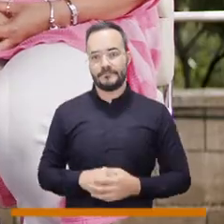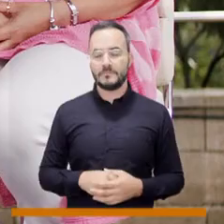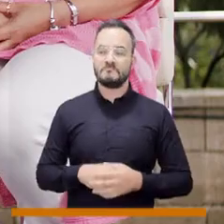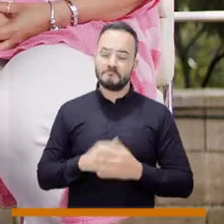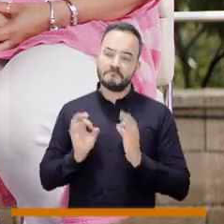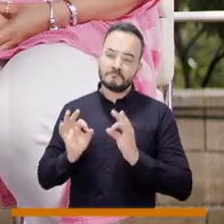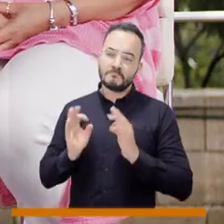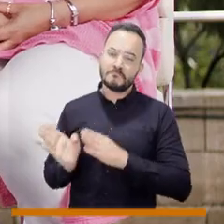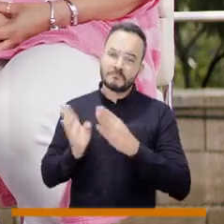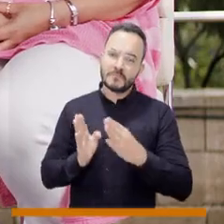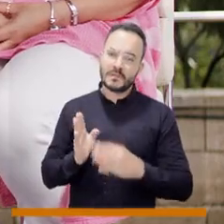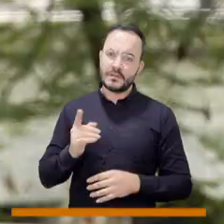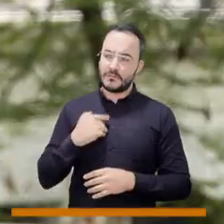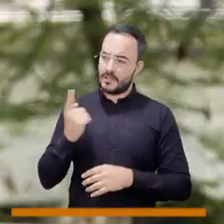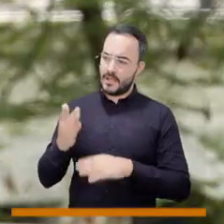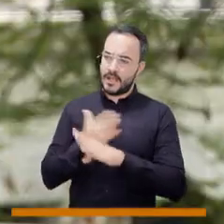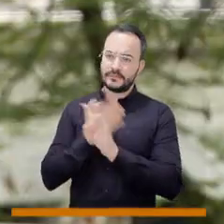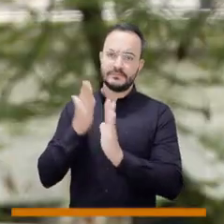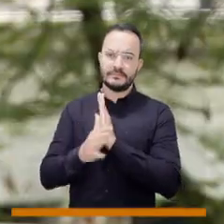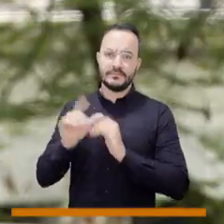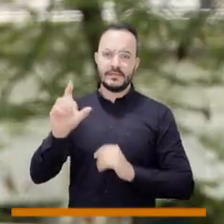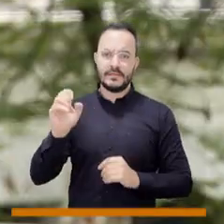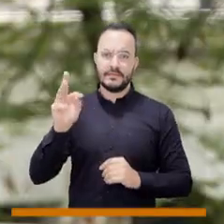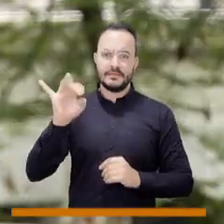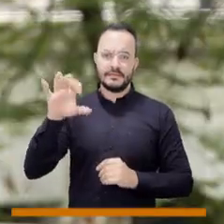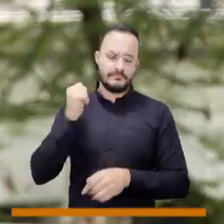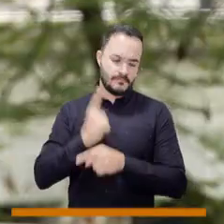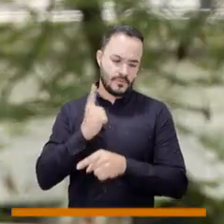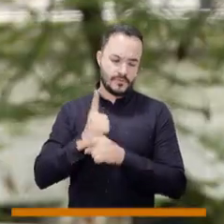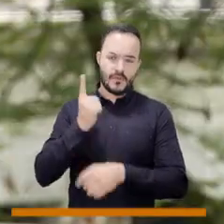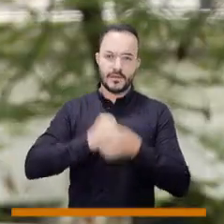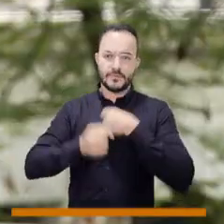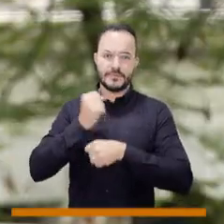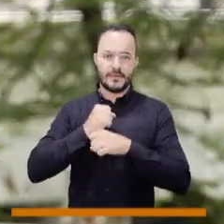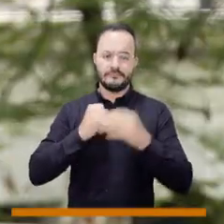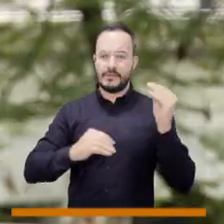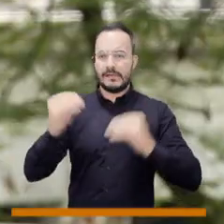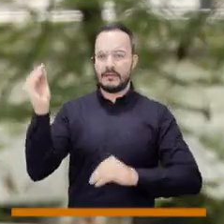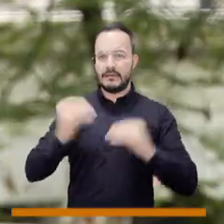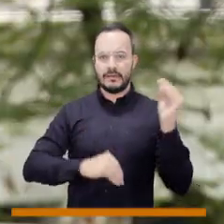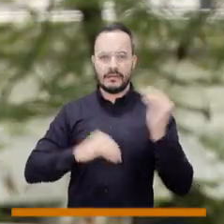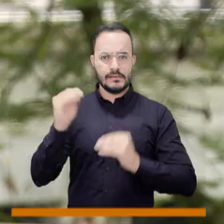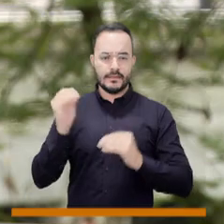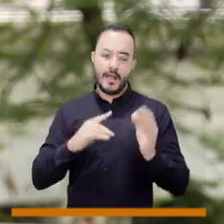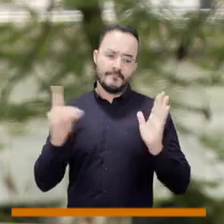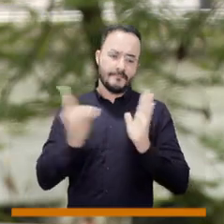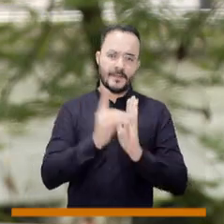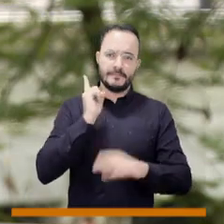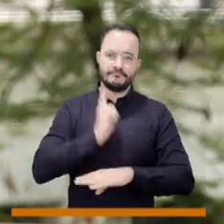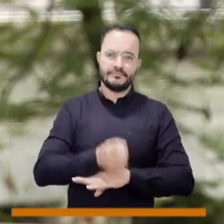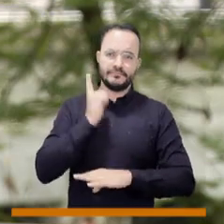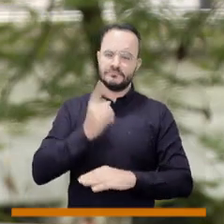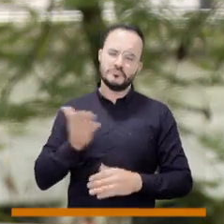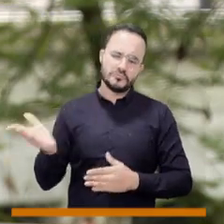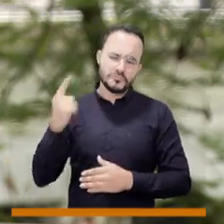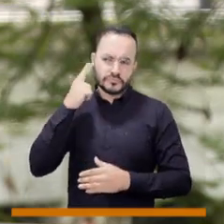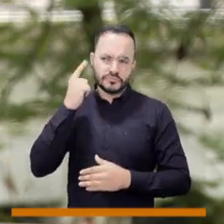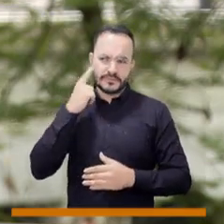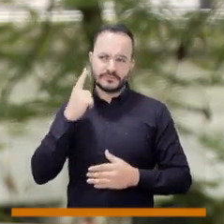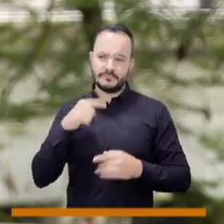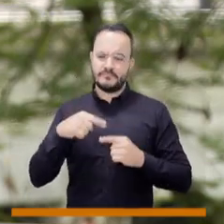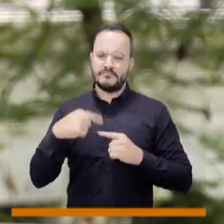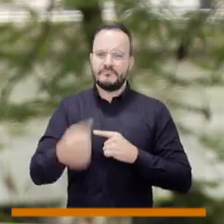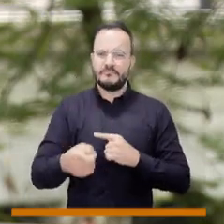sobre ese tema, concejal Simón, hay que decir que el año pasado, lo dice la concejal, no hubo concertación, fue por decreto. ¿Dónde haría usted